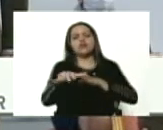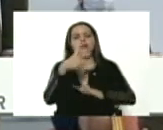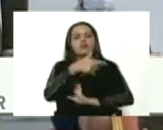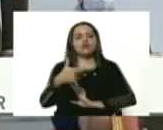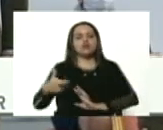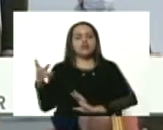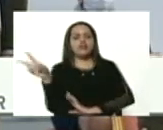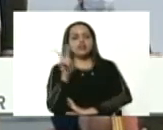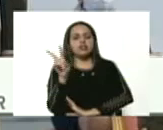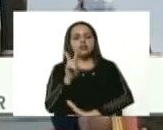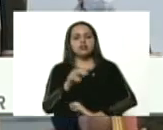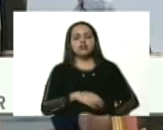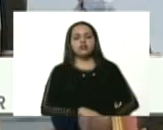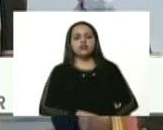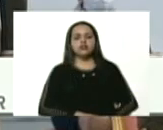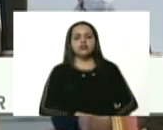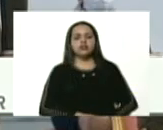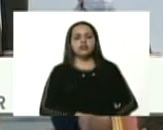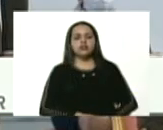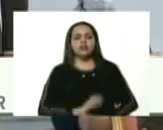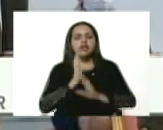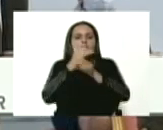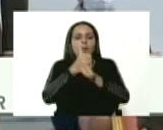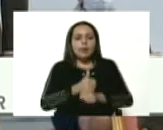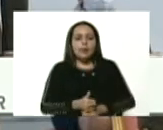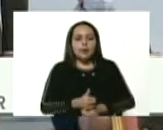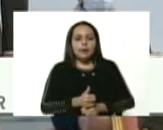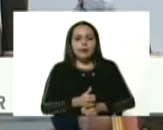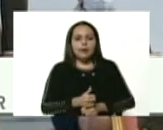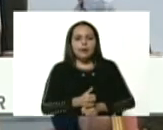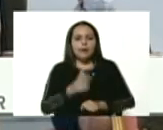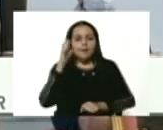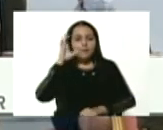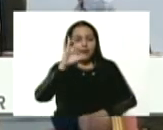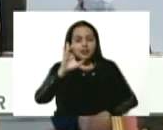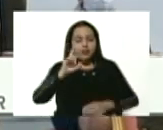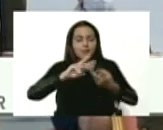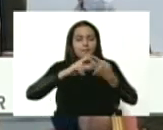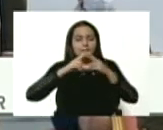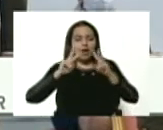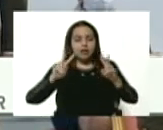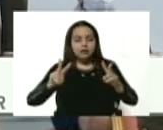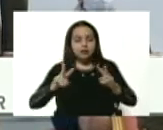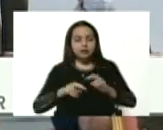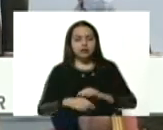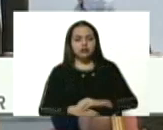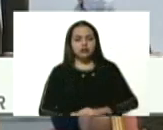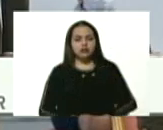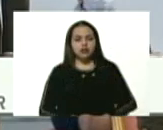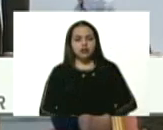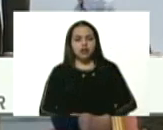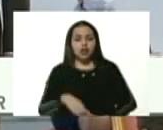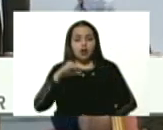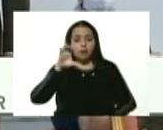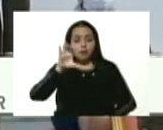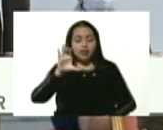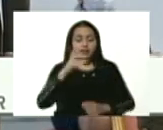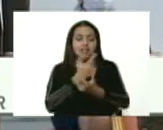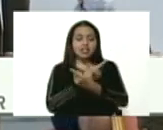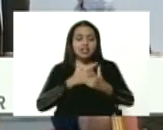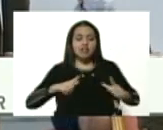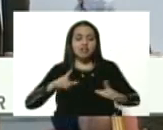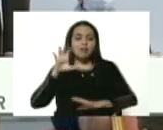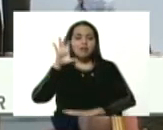venezolanos aspiramos a un país en paz. a un país libre, a un